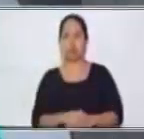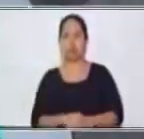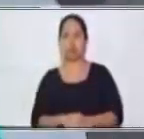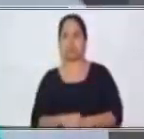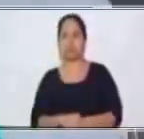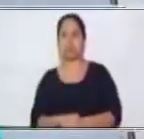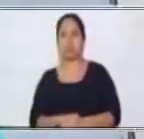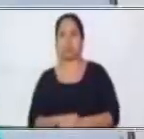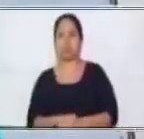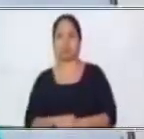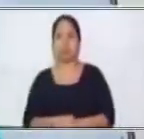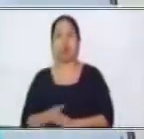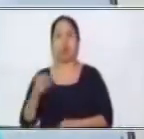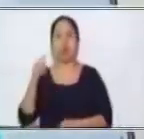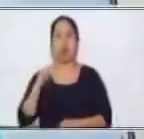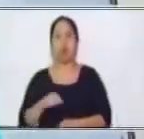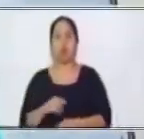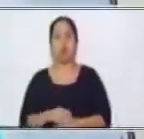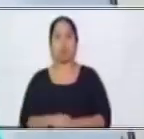Consideremos entonces